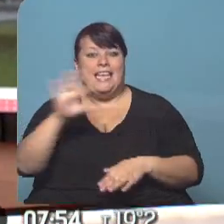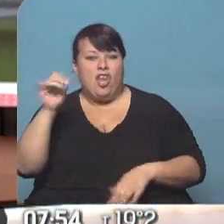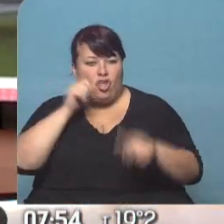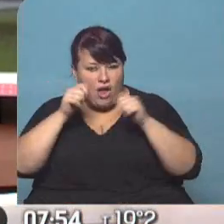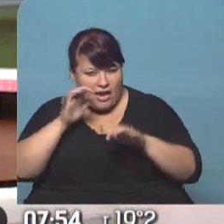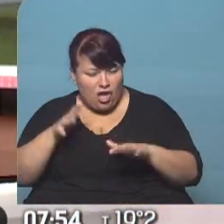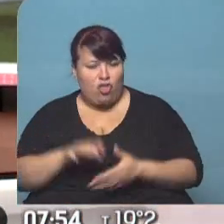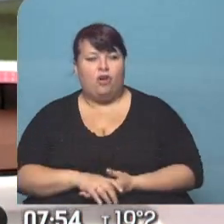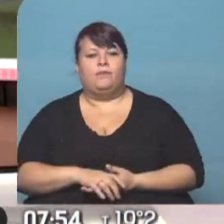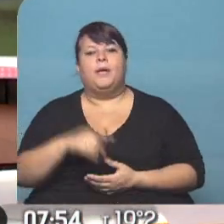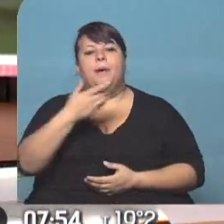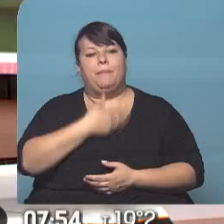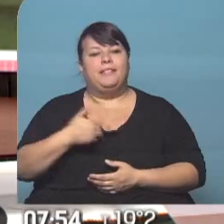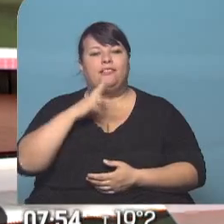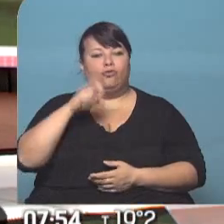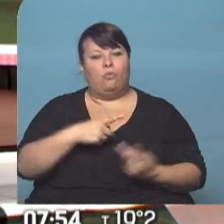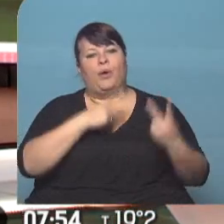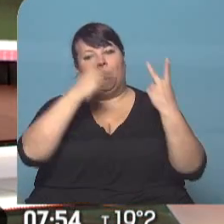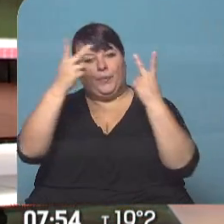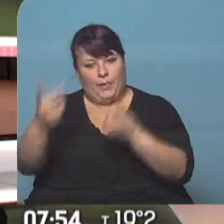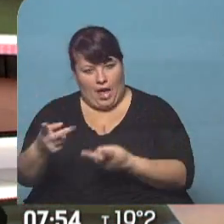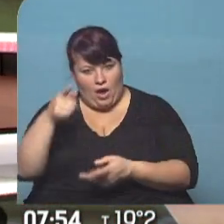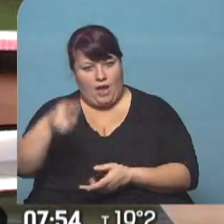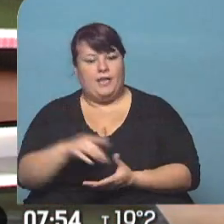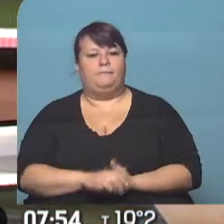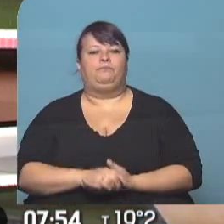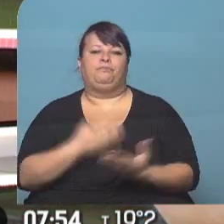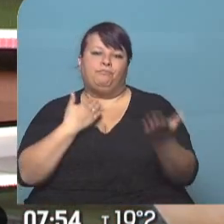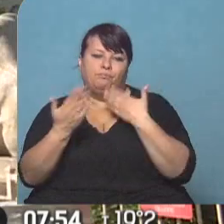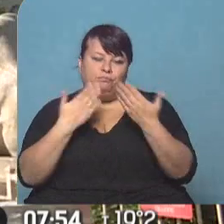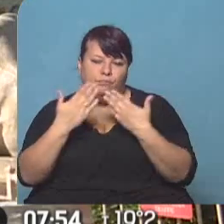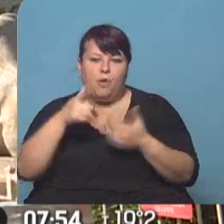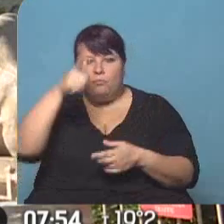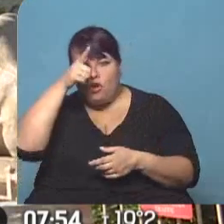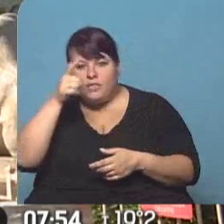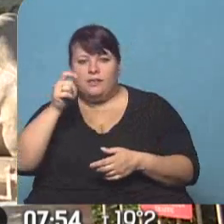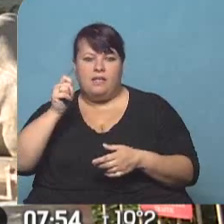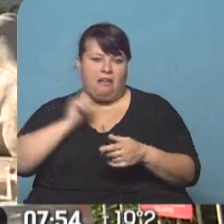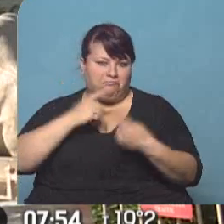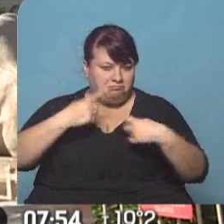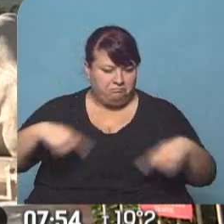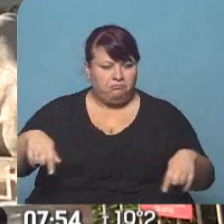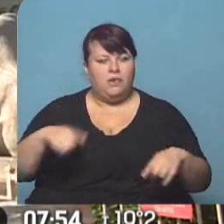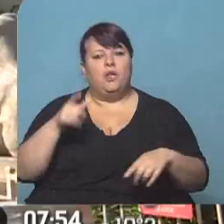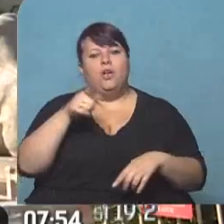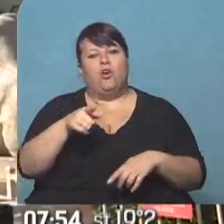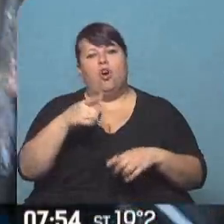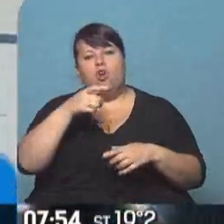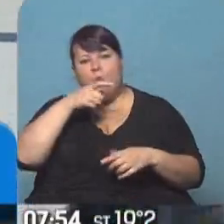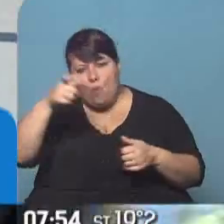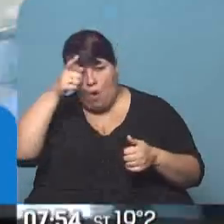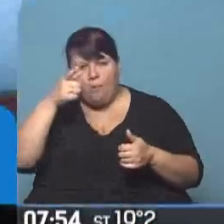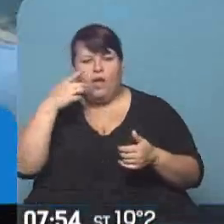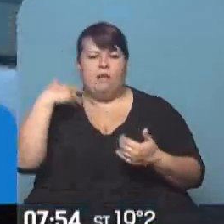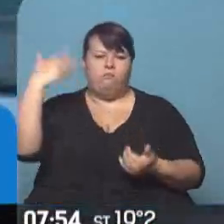heridos, viajó el presidente Donald Trump. Allí se entrevistó con los agentes de seguridad, con los socorristas,